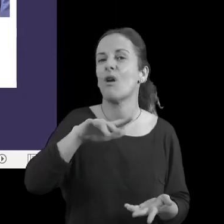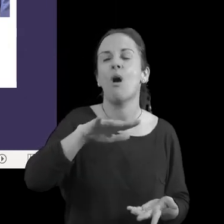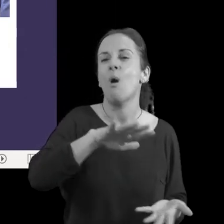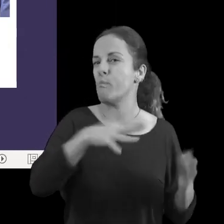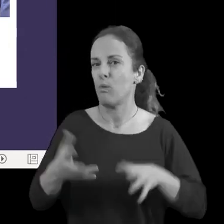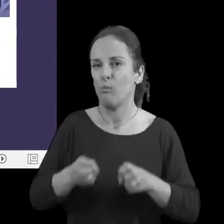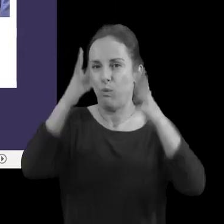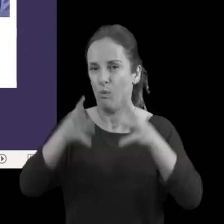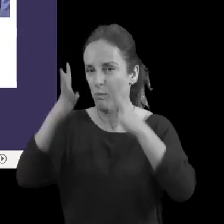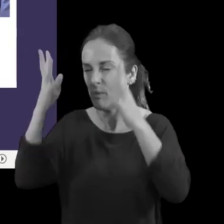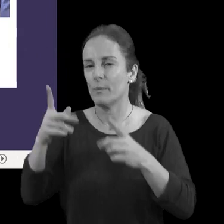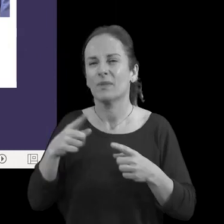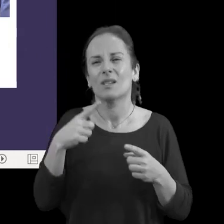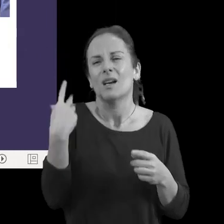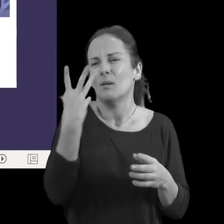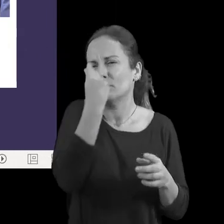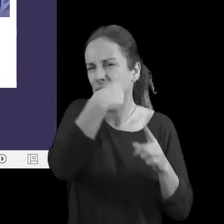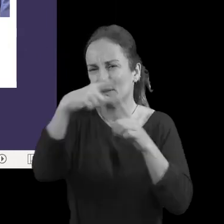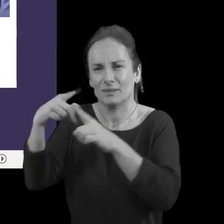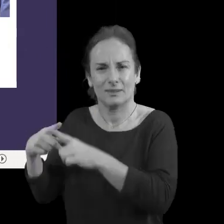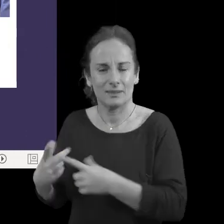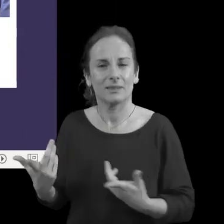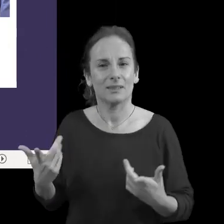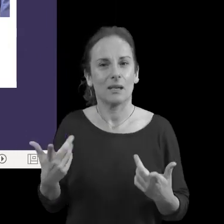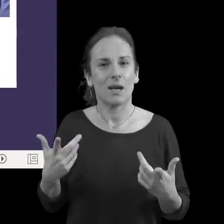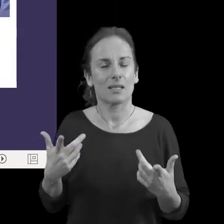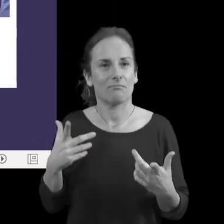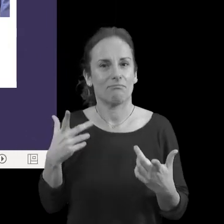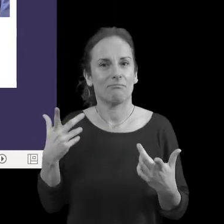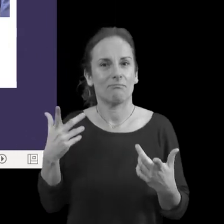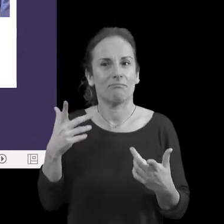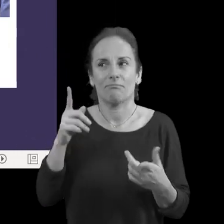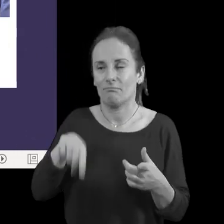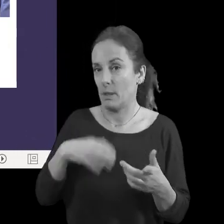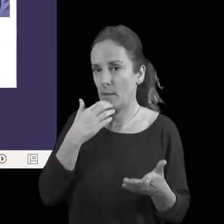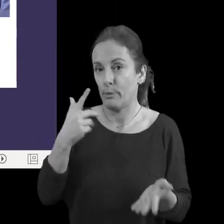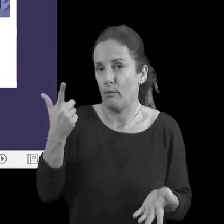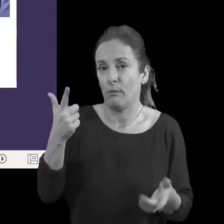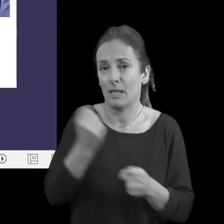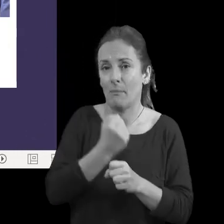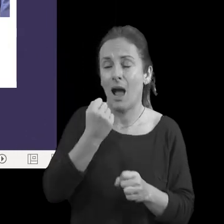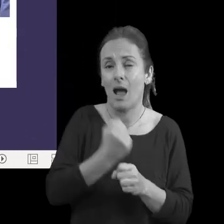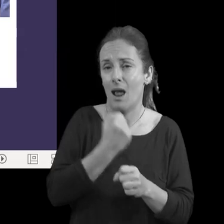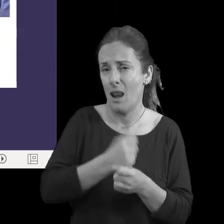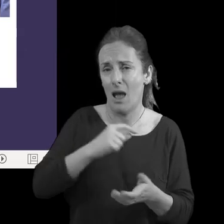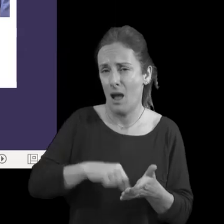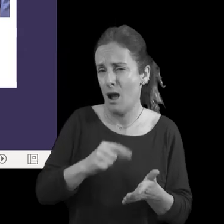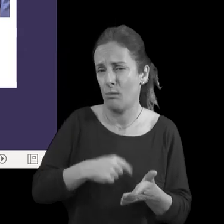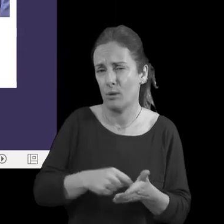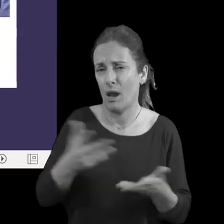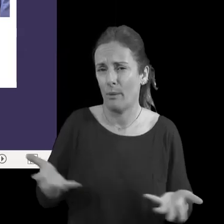junto con cuestiones importantes que también nos tocan, como no, como el racismo institucional, los contratos precarios y las agresiones, ¿no?